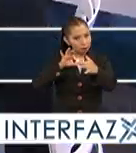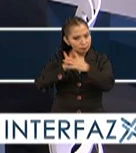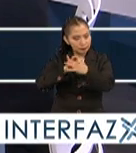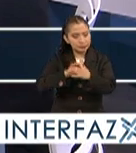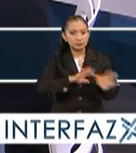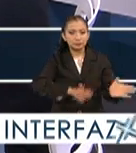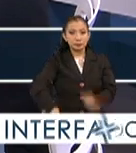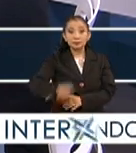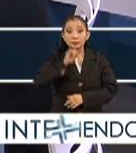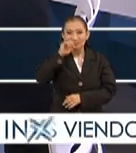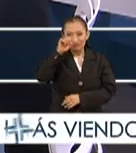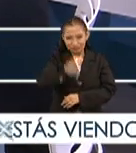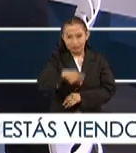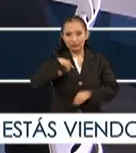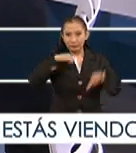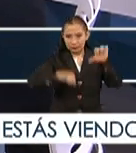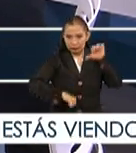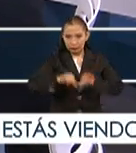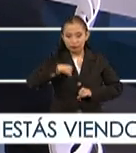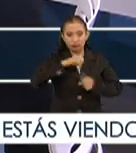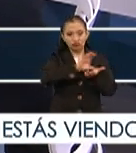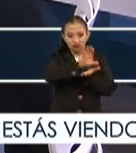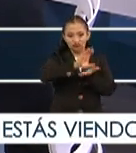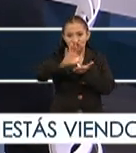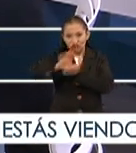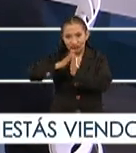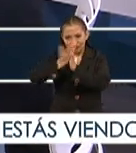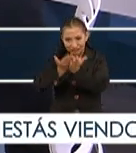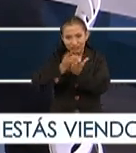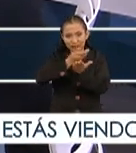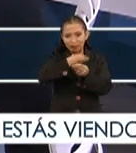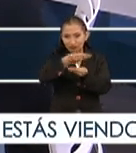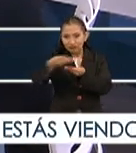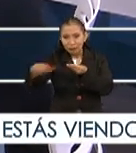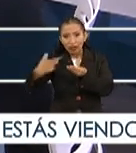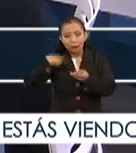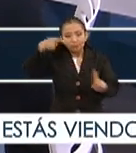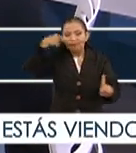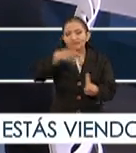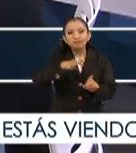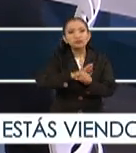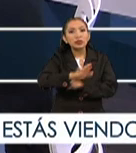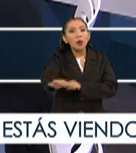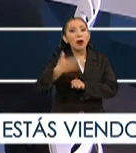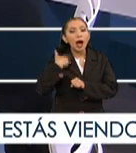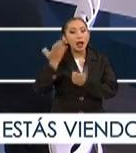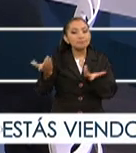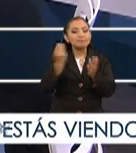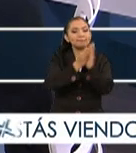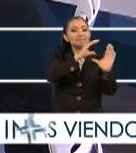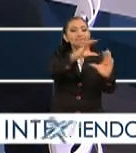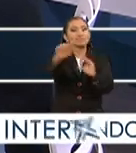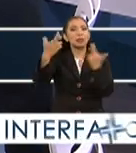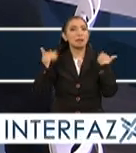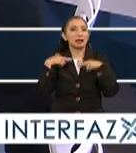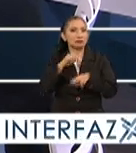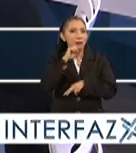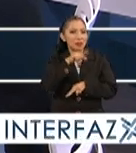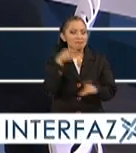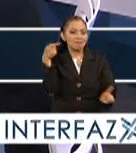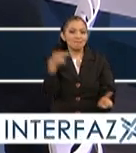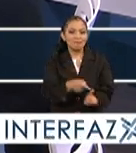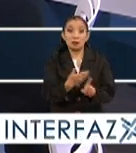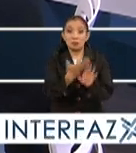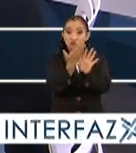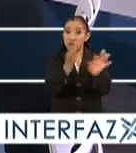ellos. Pero también en ese plan de acción de distribución de libros nos enfocamos en la capacitación de los maestros.